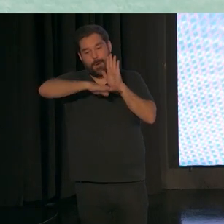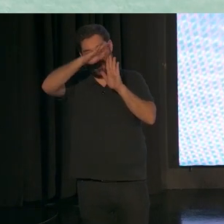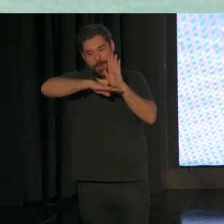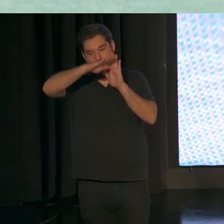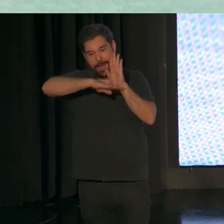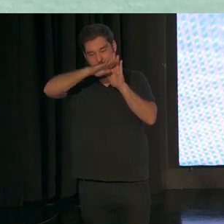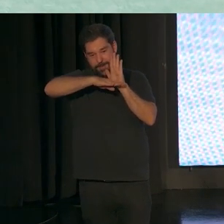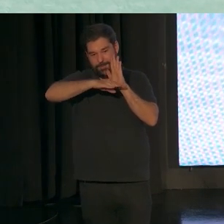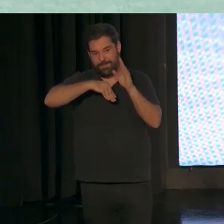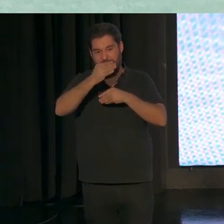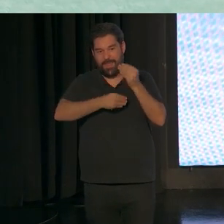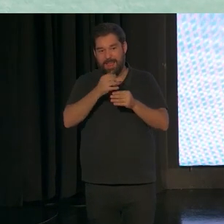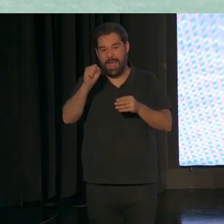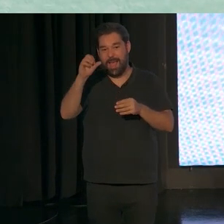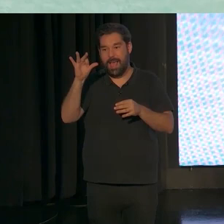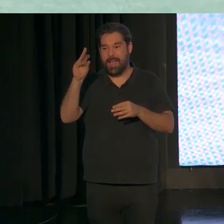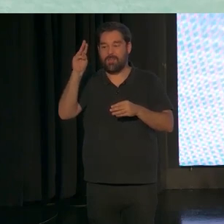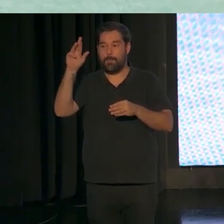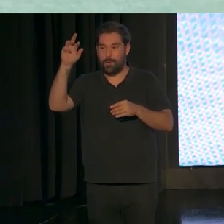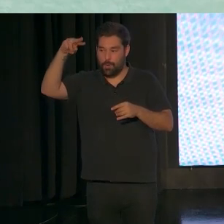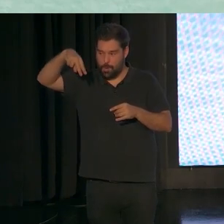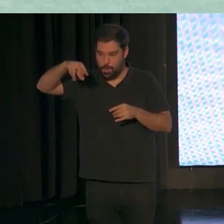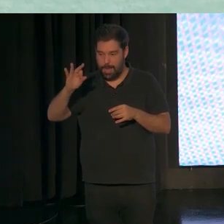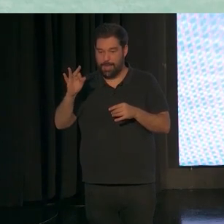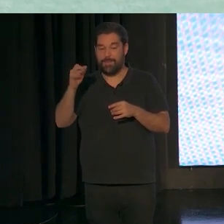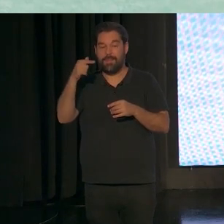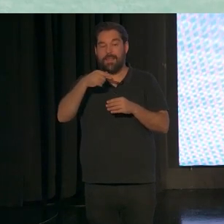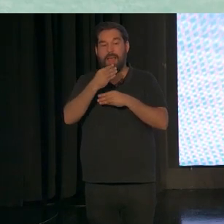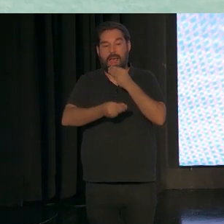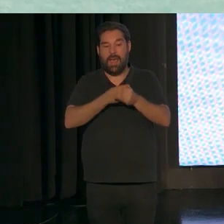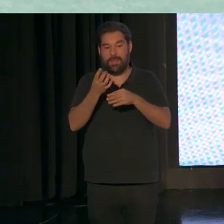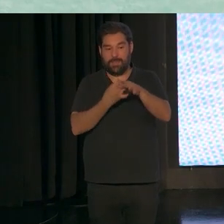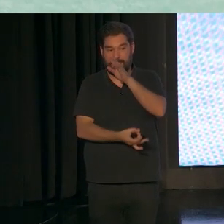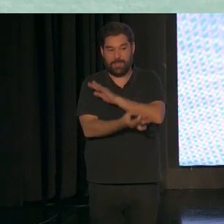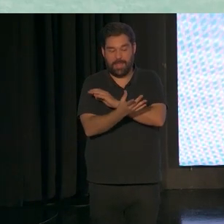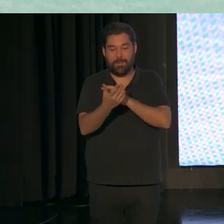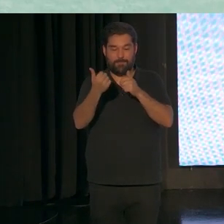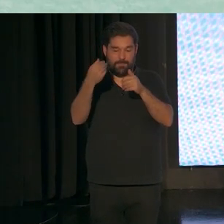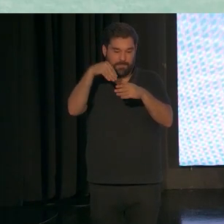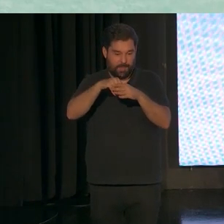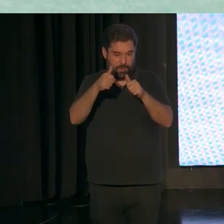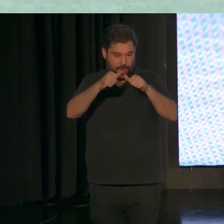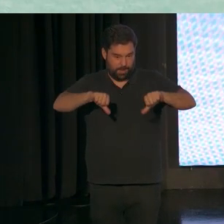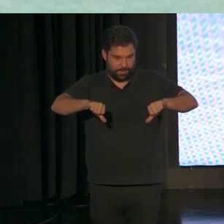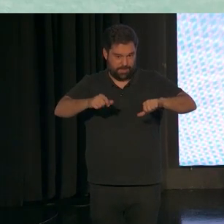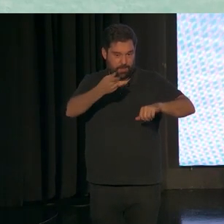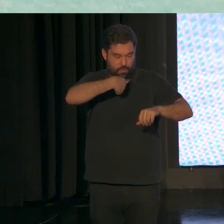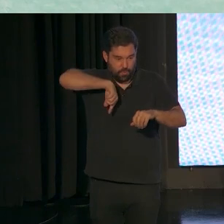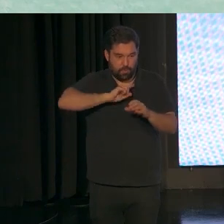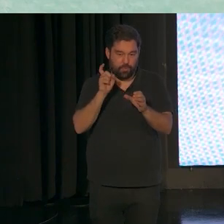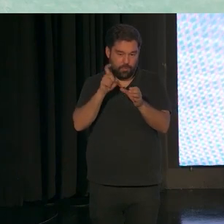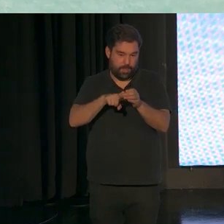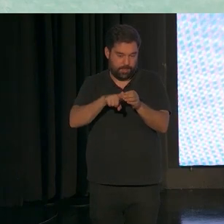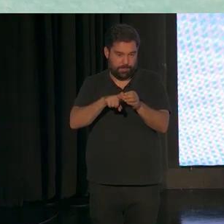llevó a Cab a cabo asprona la asociación en la que nosotros formamos parte de albacete y y y fue